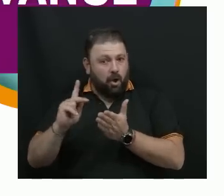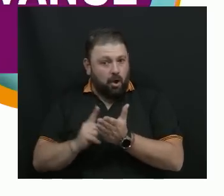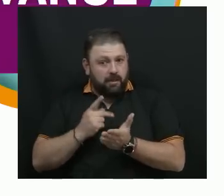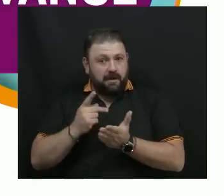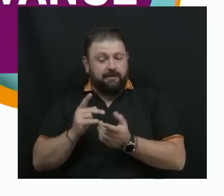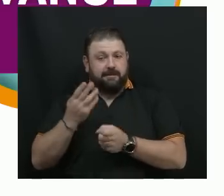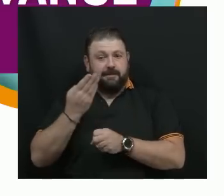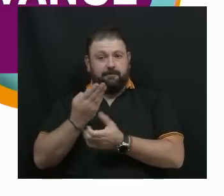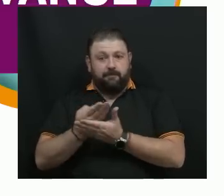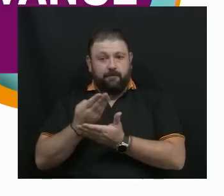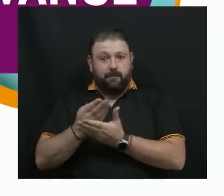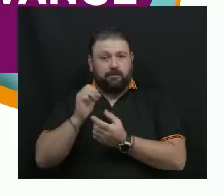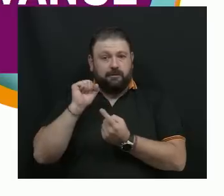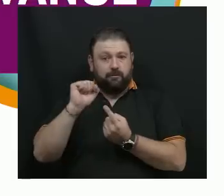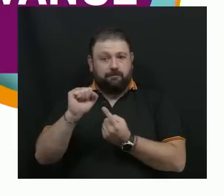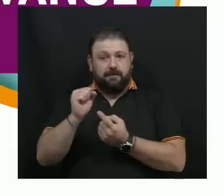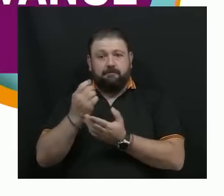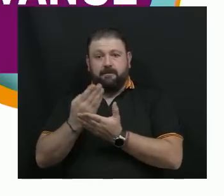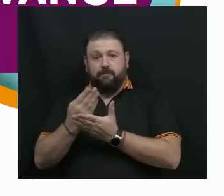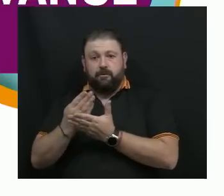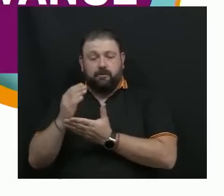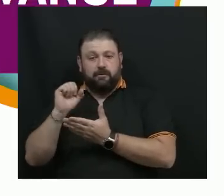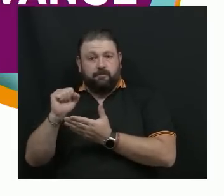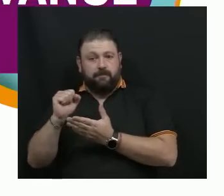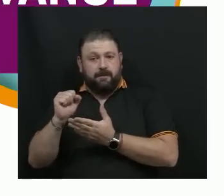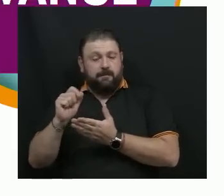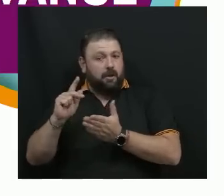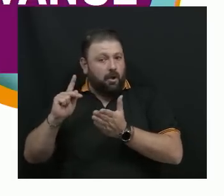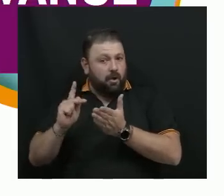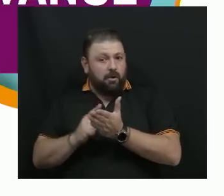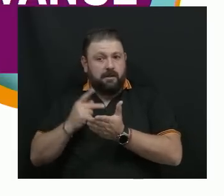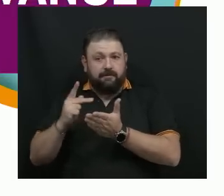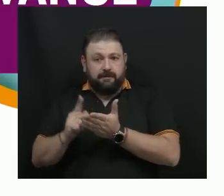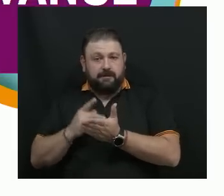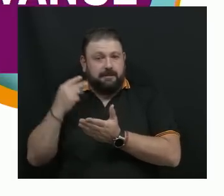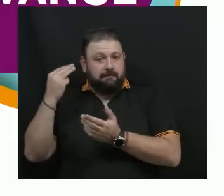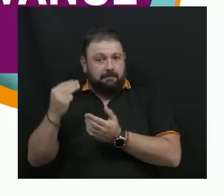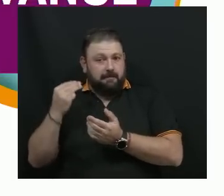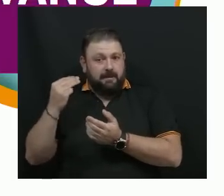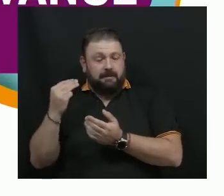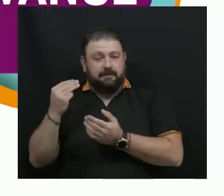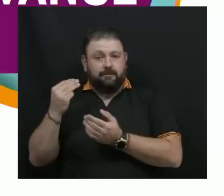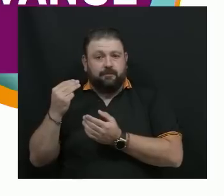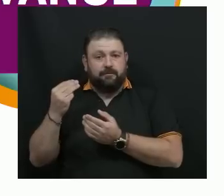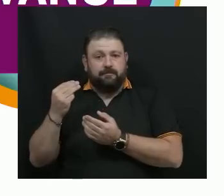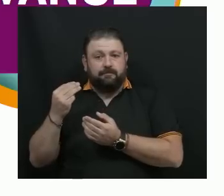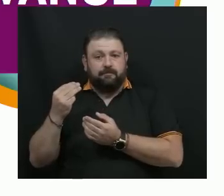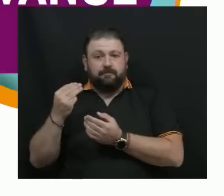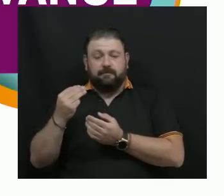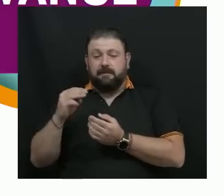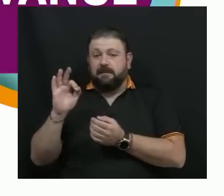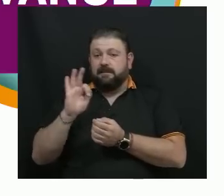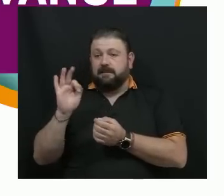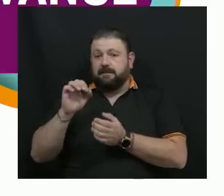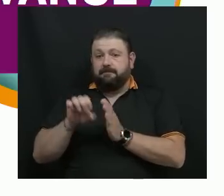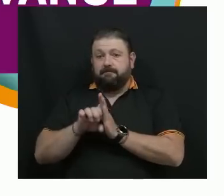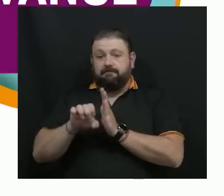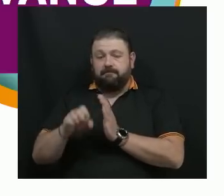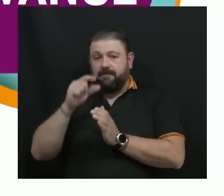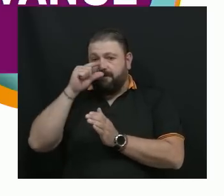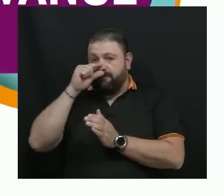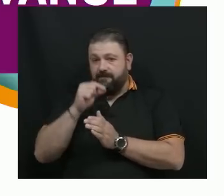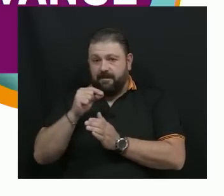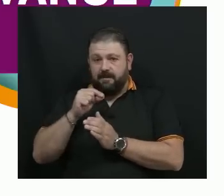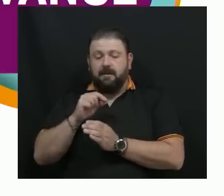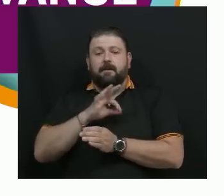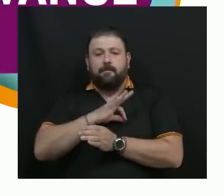lograr el incentivo en marzo, y no lo logras, lo vamos a recorrer para